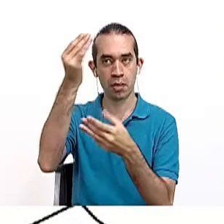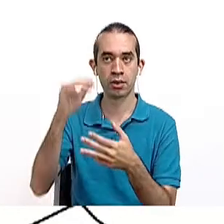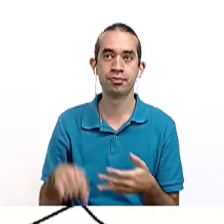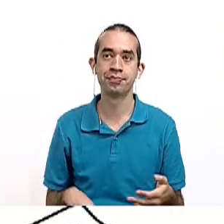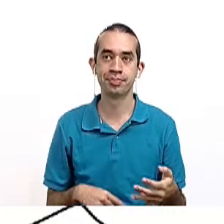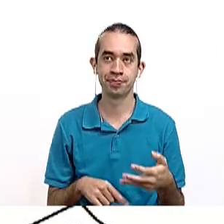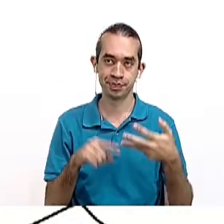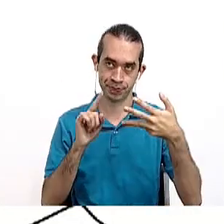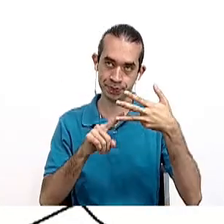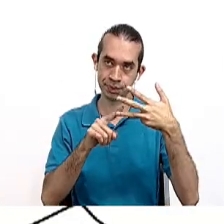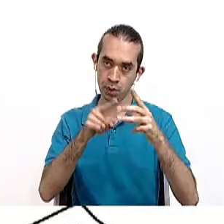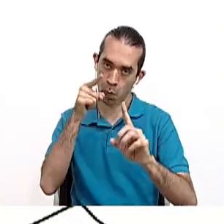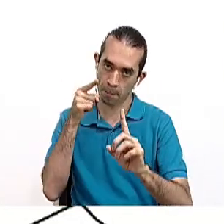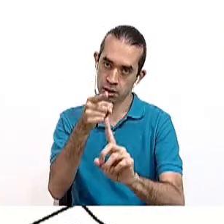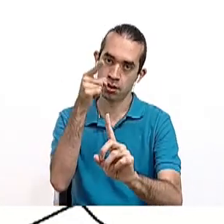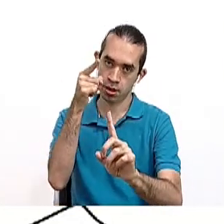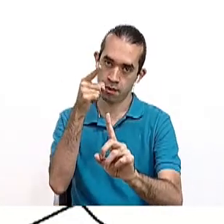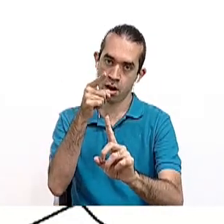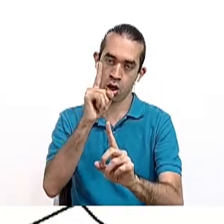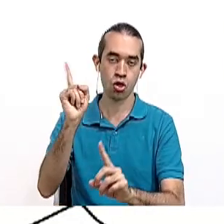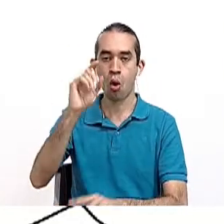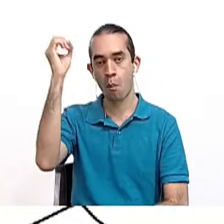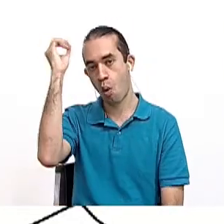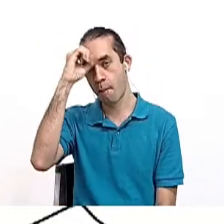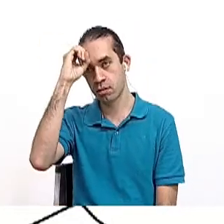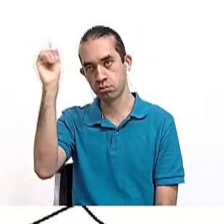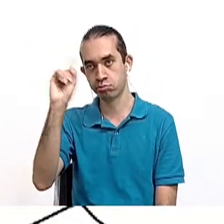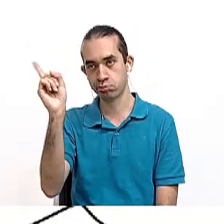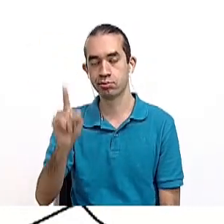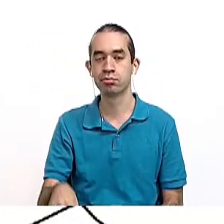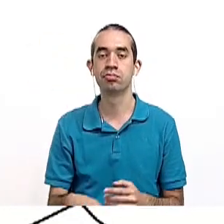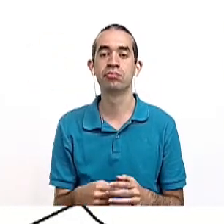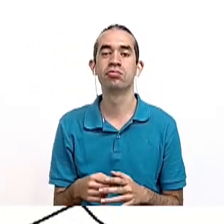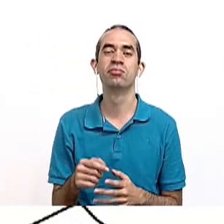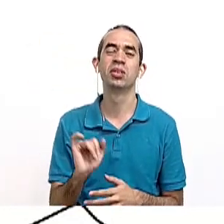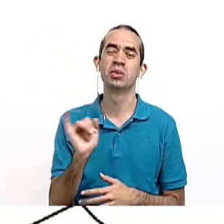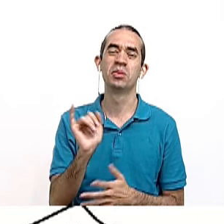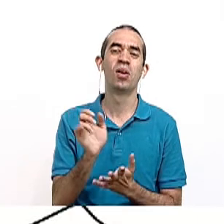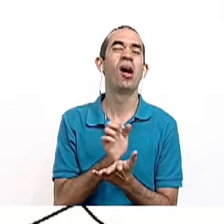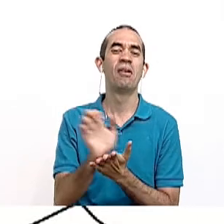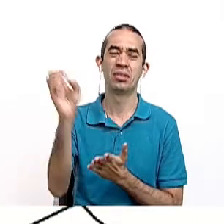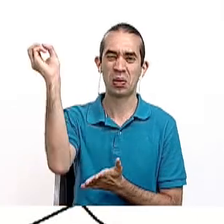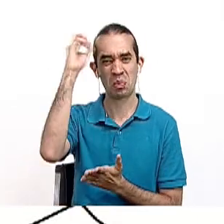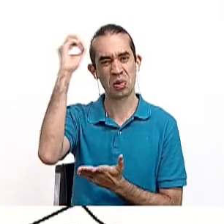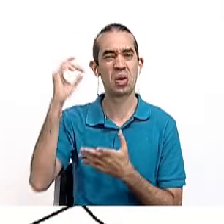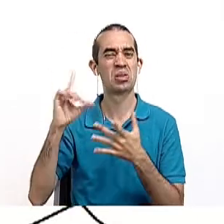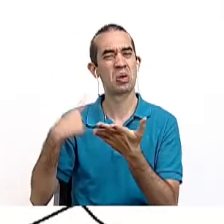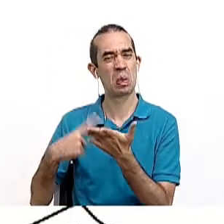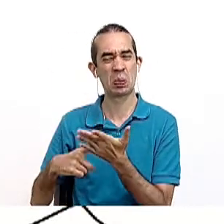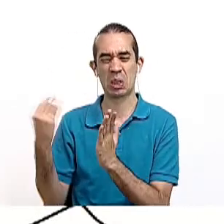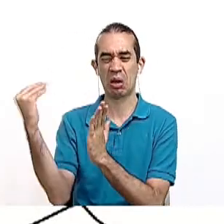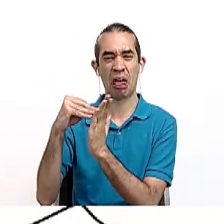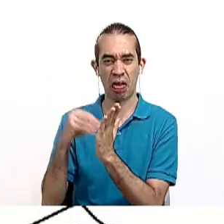dar opiniones. En la medida de lo posible debemos evitar dar opiniones o comentarios. Simplemente presentamos